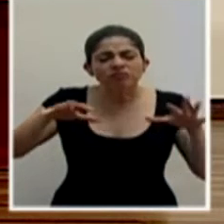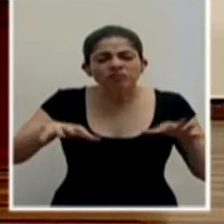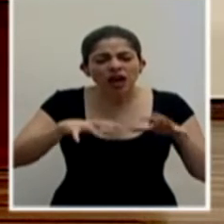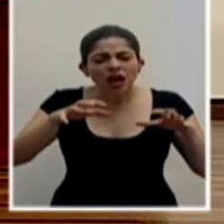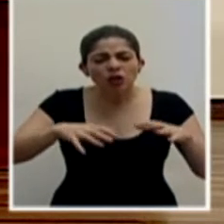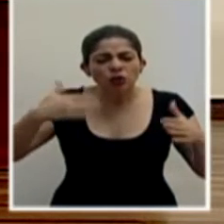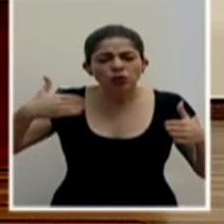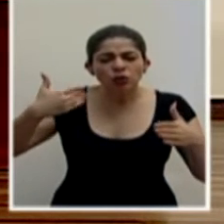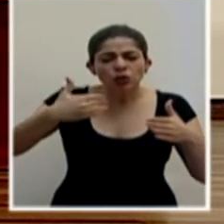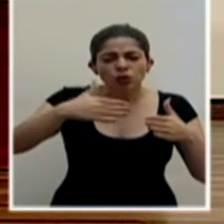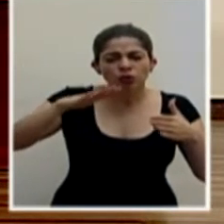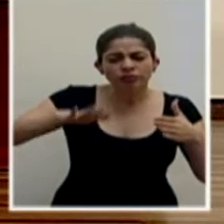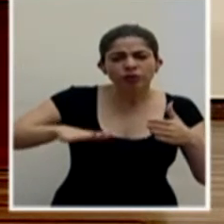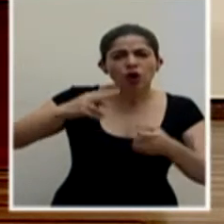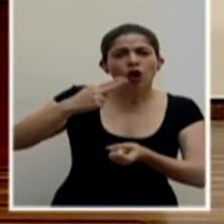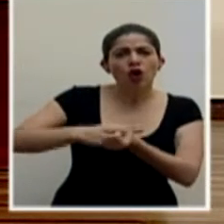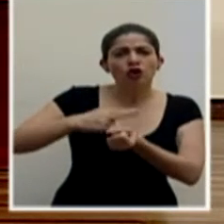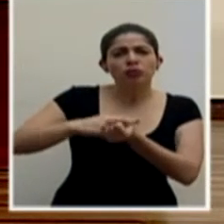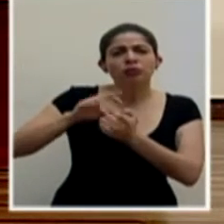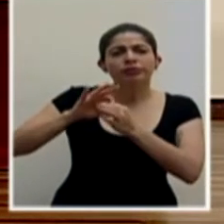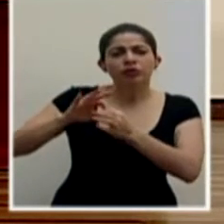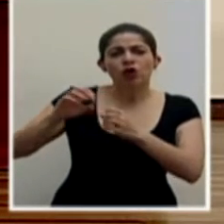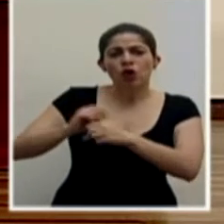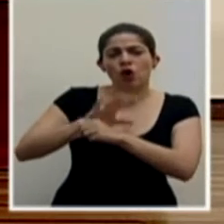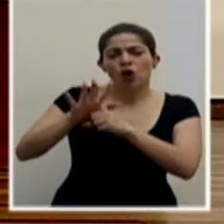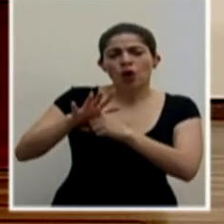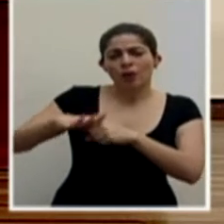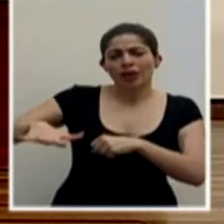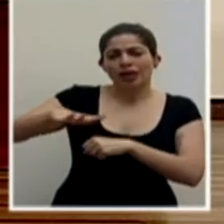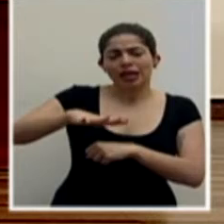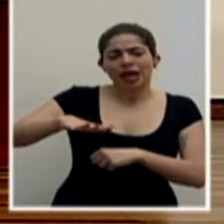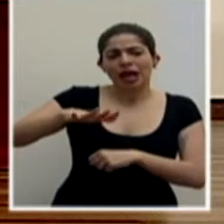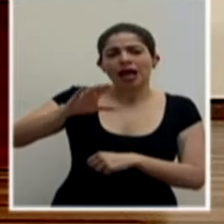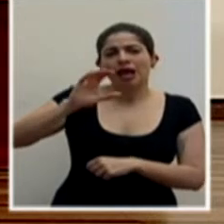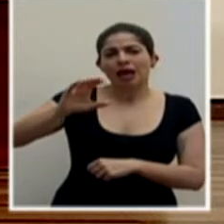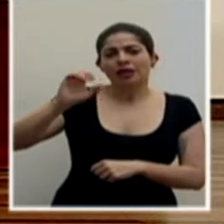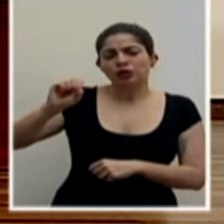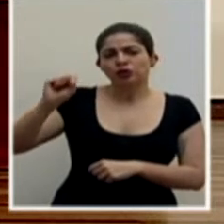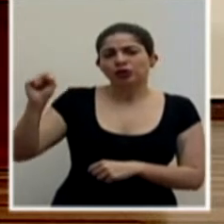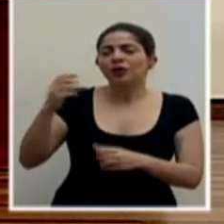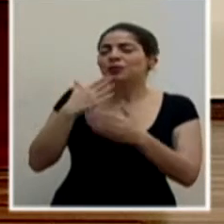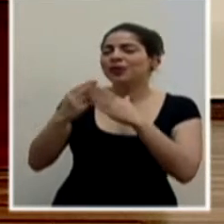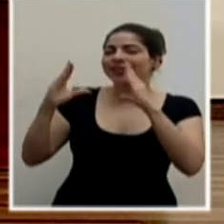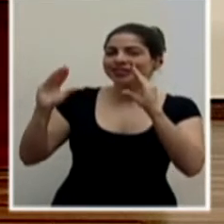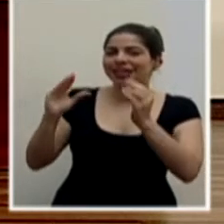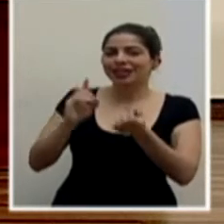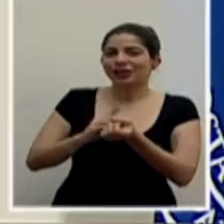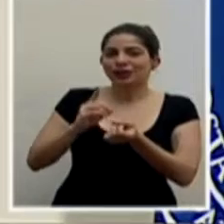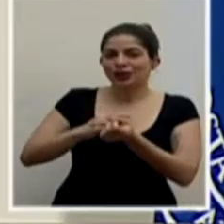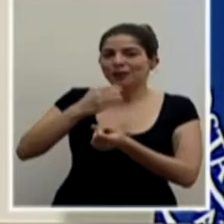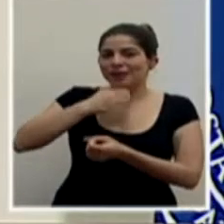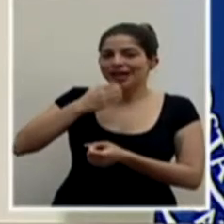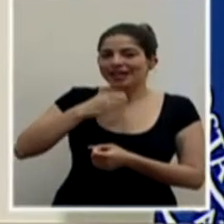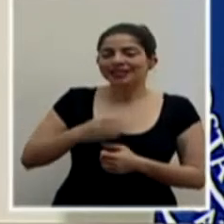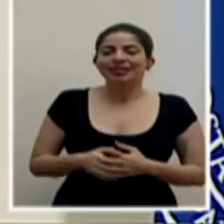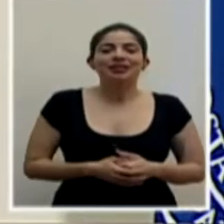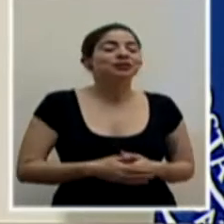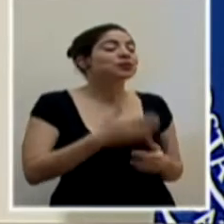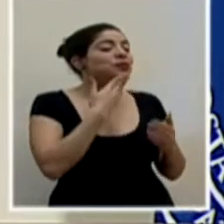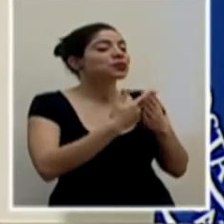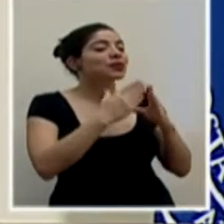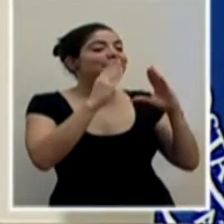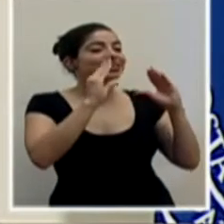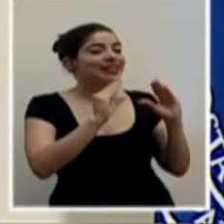de la hospitalización por COVID-19 en la Caja Costarricense de Seguro Social. Muy buenas tardes, doctor Macaya. Muy